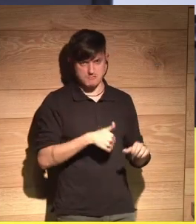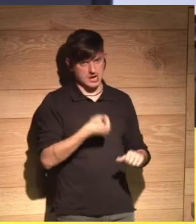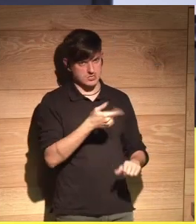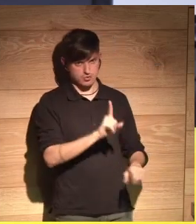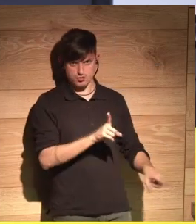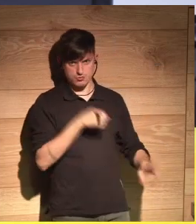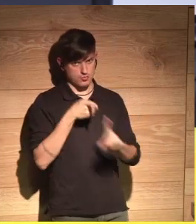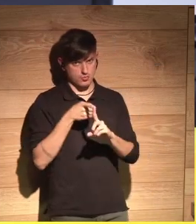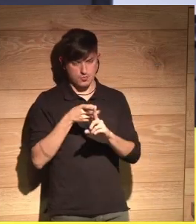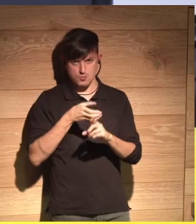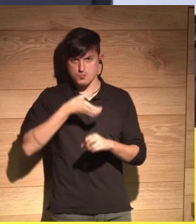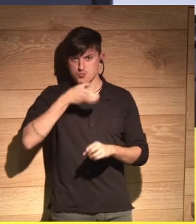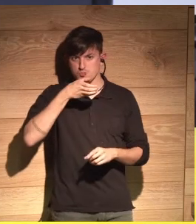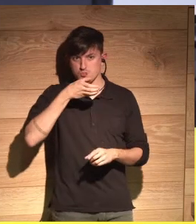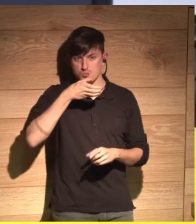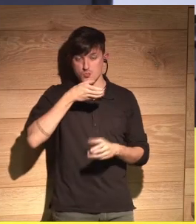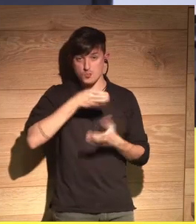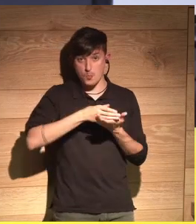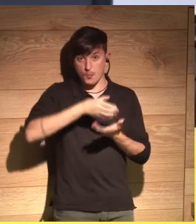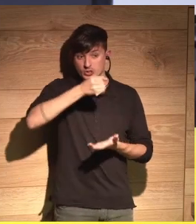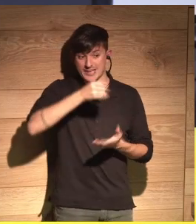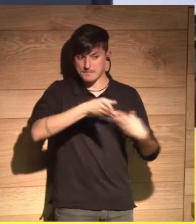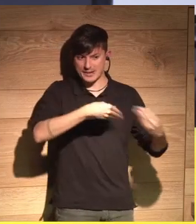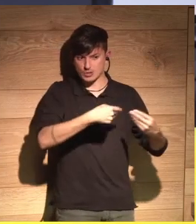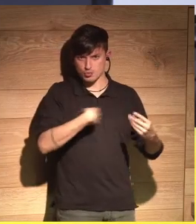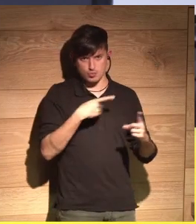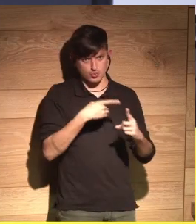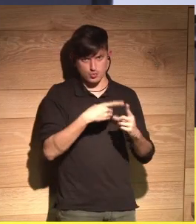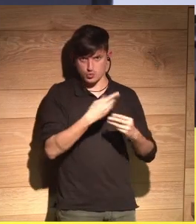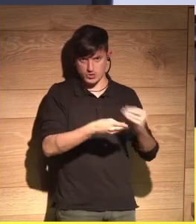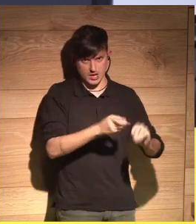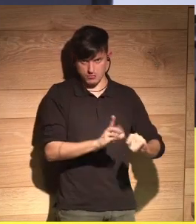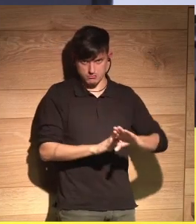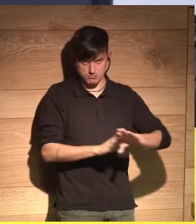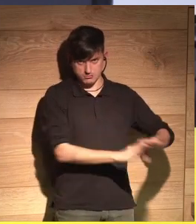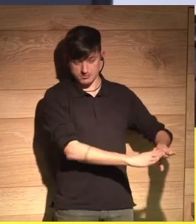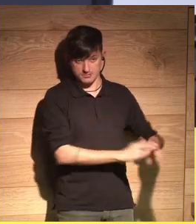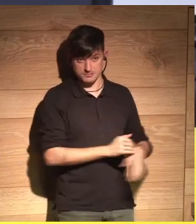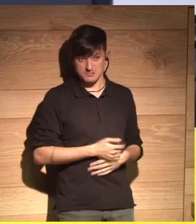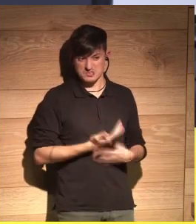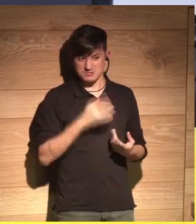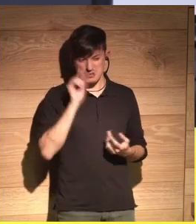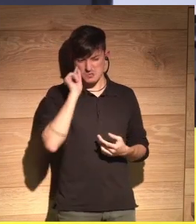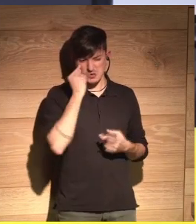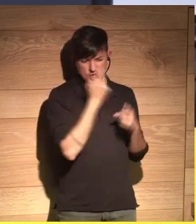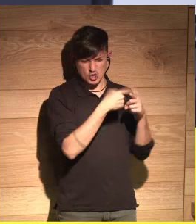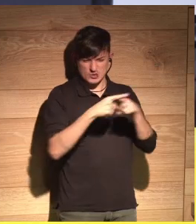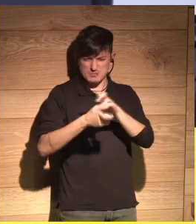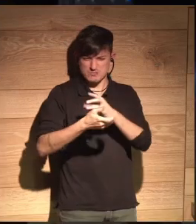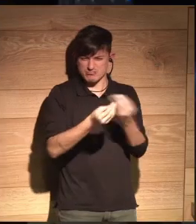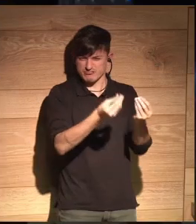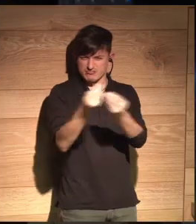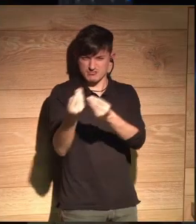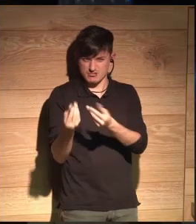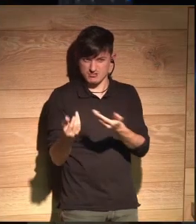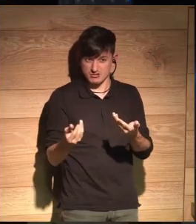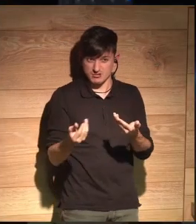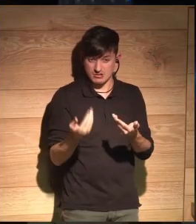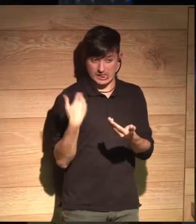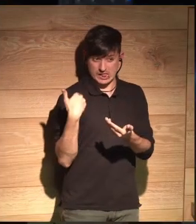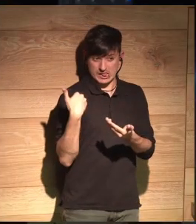botellas de plástico hemos descubierto muchísimas muchísimas cosas que van más allá de las fronteras de los estados unidos y durante los